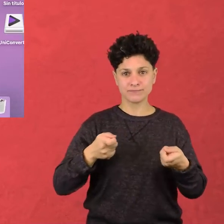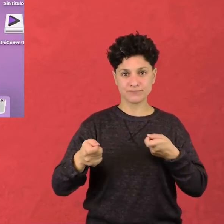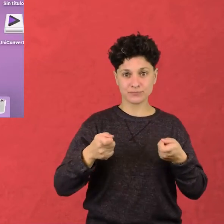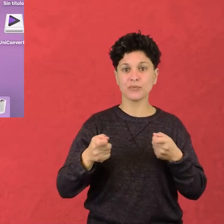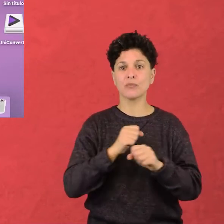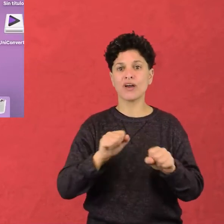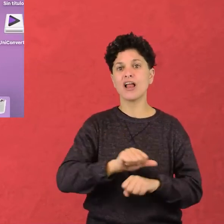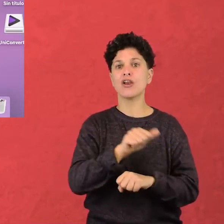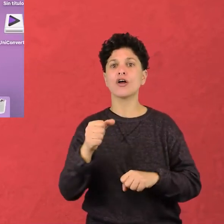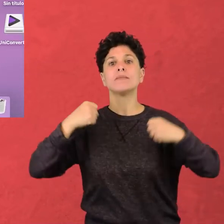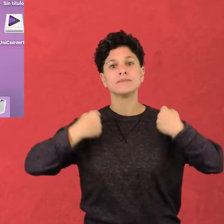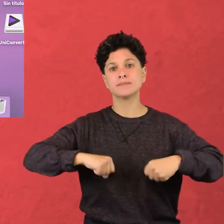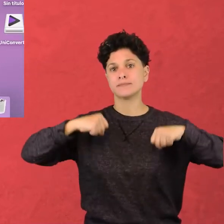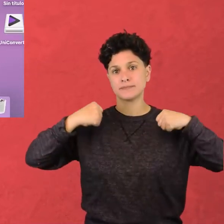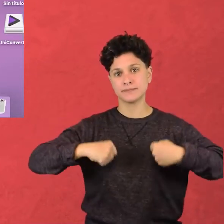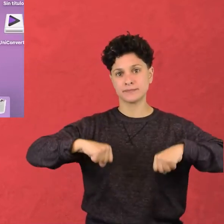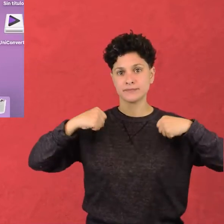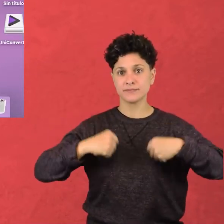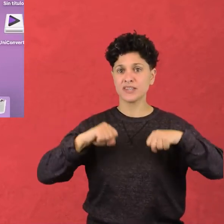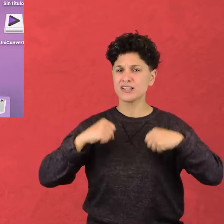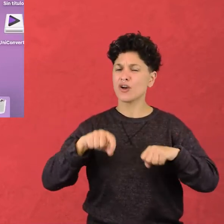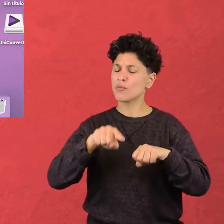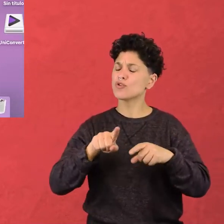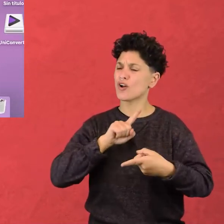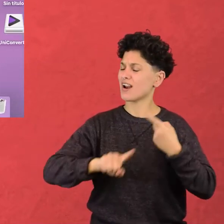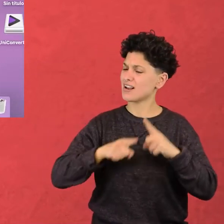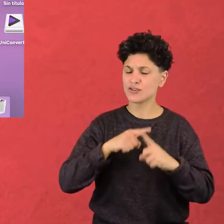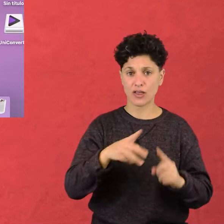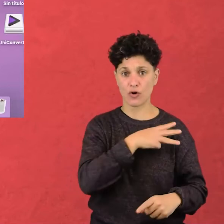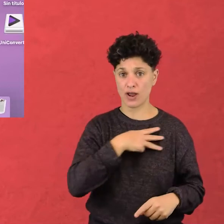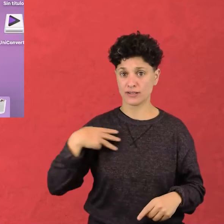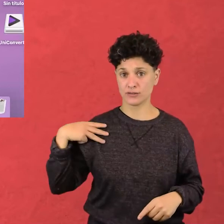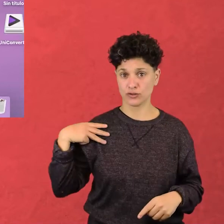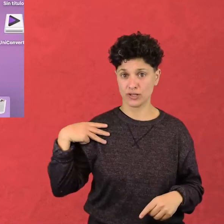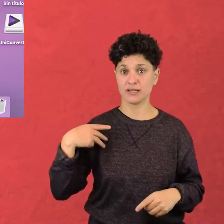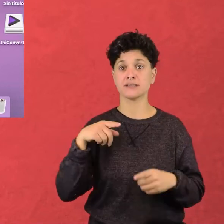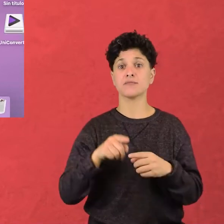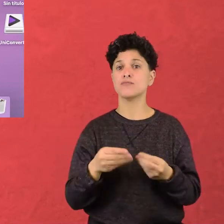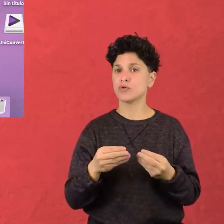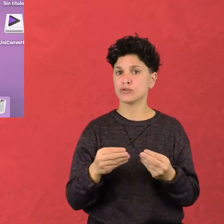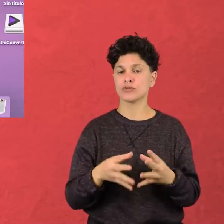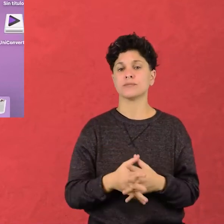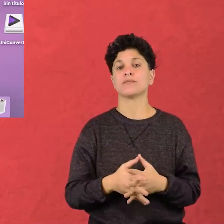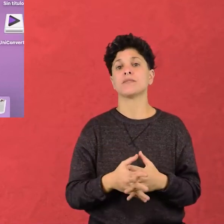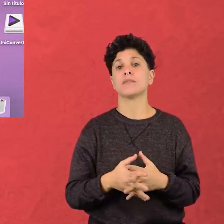embargo, el carácter requiere de mesura, ¿ah? Y se logra con la práctica. Acá hay